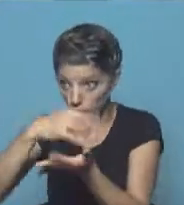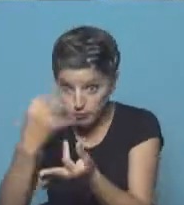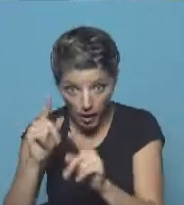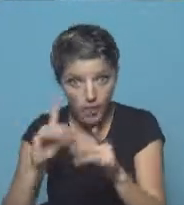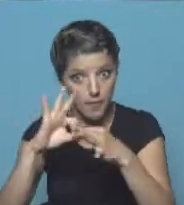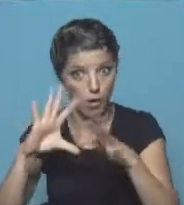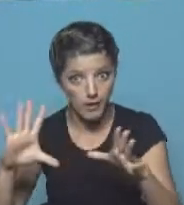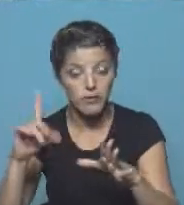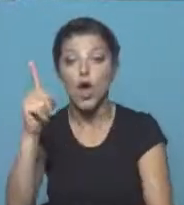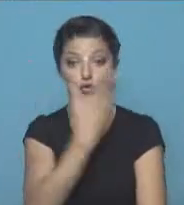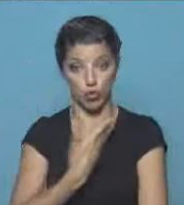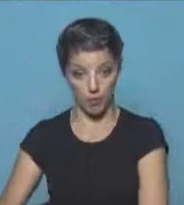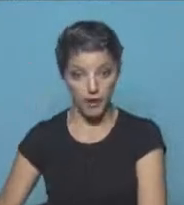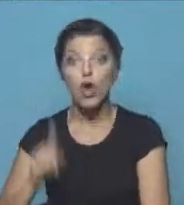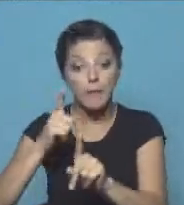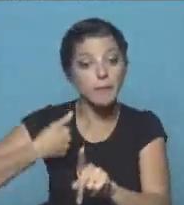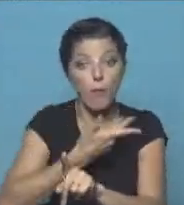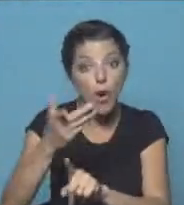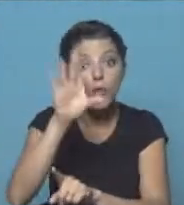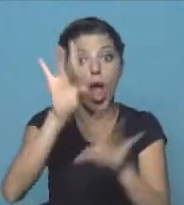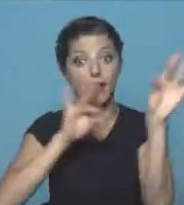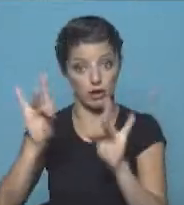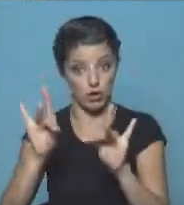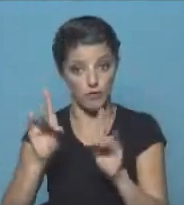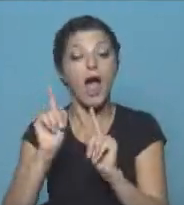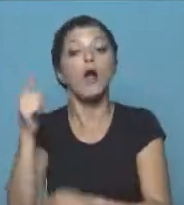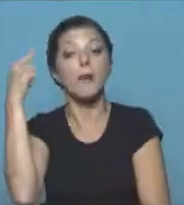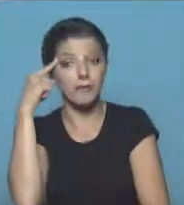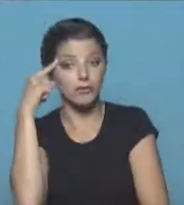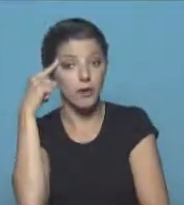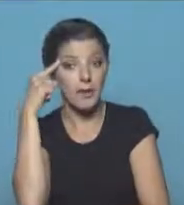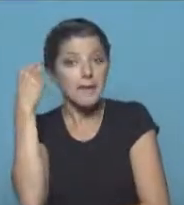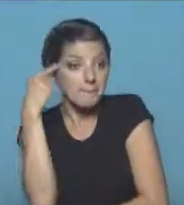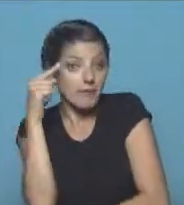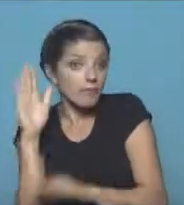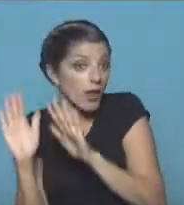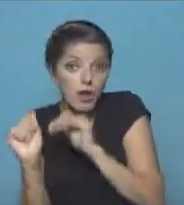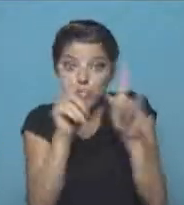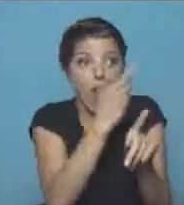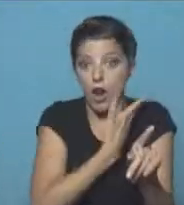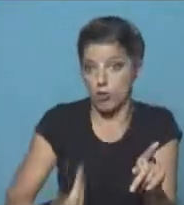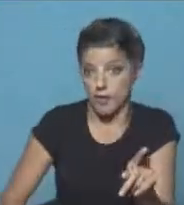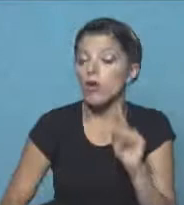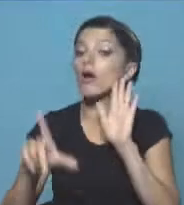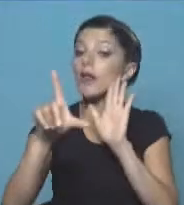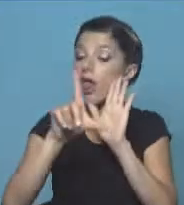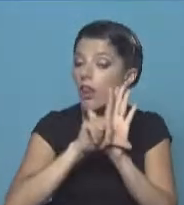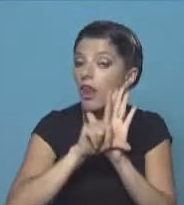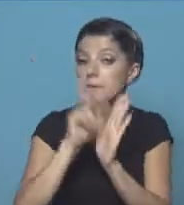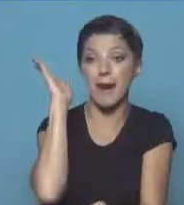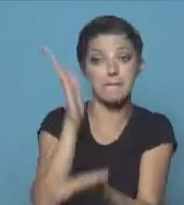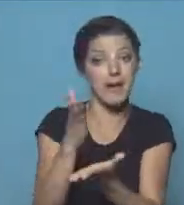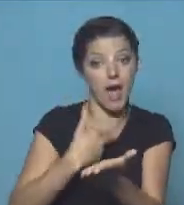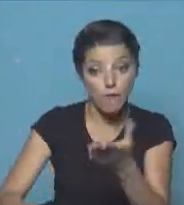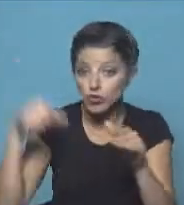gobierno que está es un gobierno que fue votado. Es decir, hay gente que piensa como este gobierno que quiere endurecer la ley que penaliza el aborto